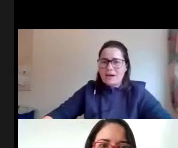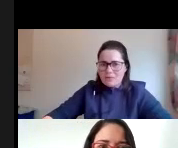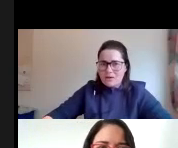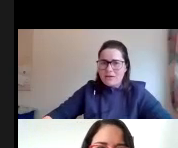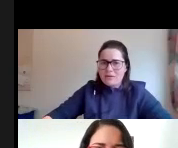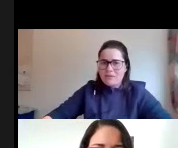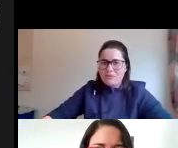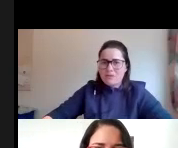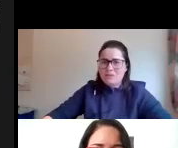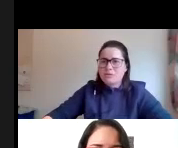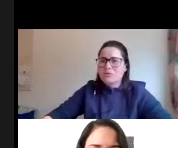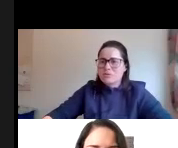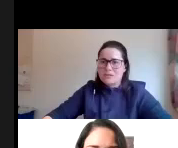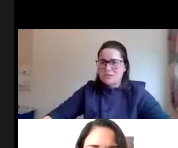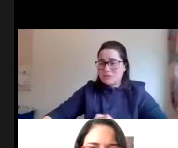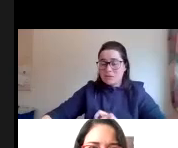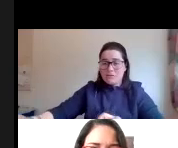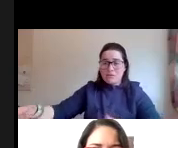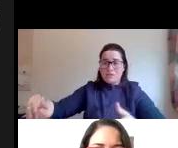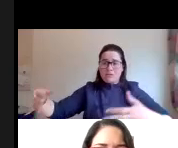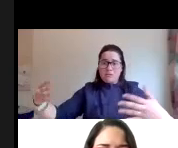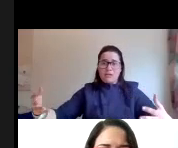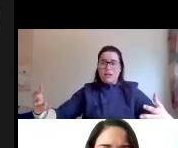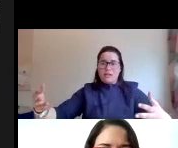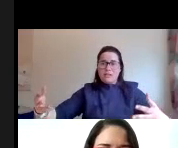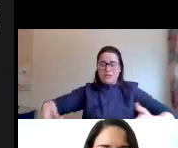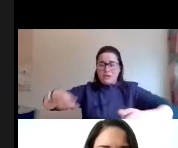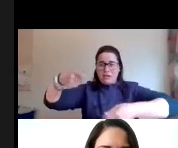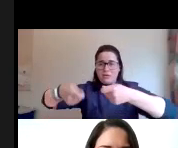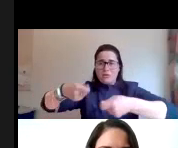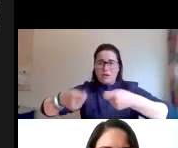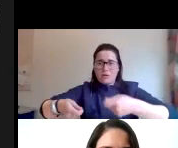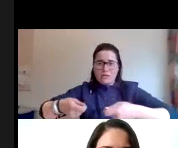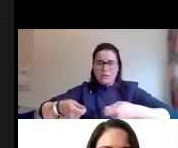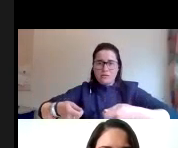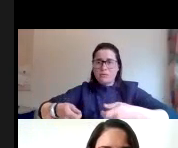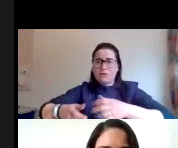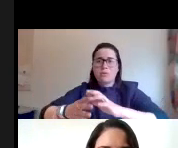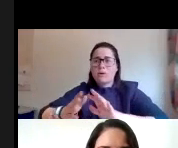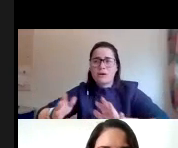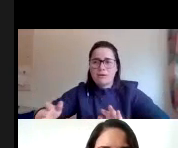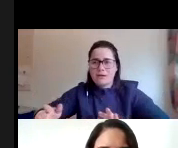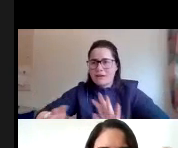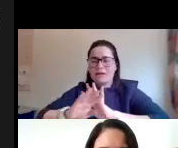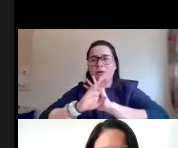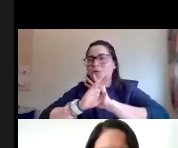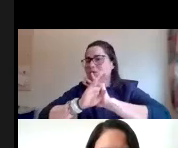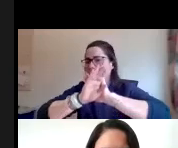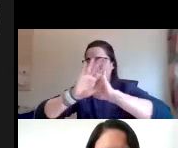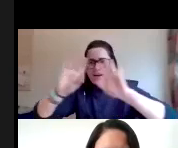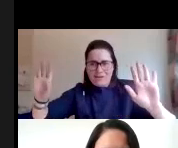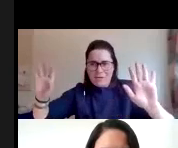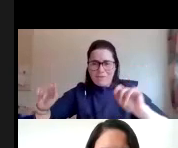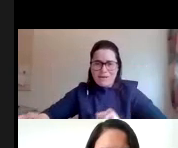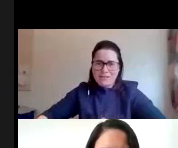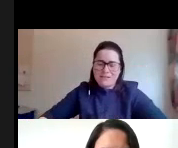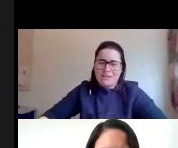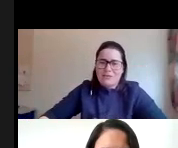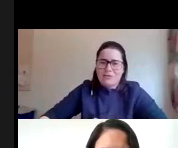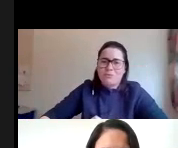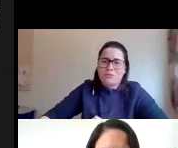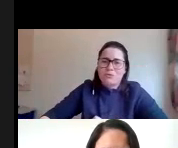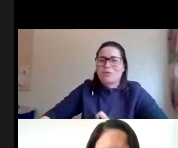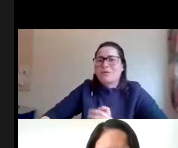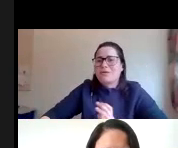profundidad anual que logramos ver son 2 metros. Eso significa que si uno está en la lancha y uno bajo el disco, uno no puede ver en ningún día del año más